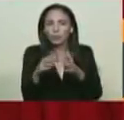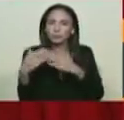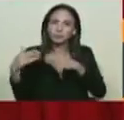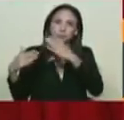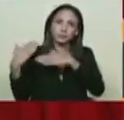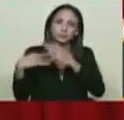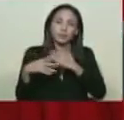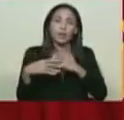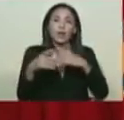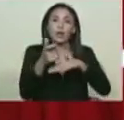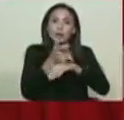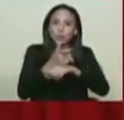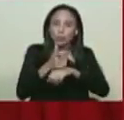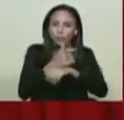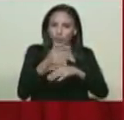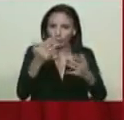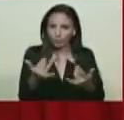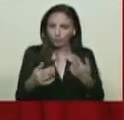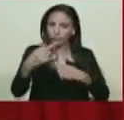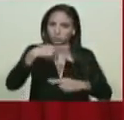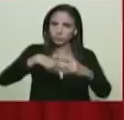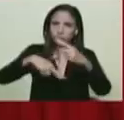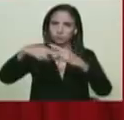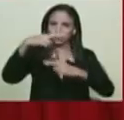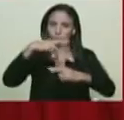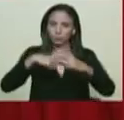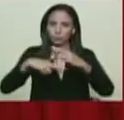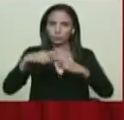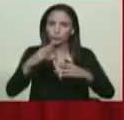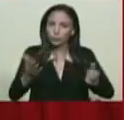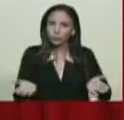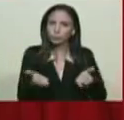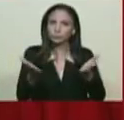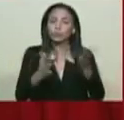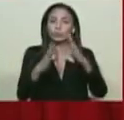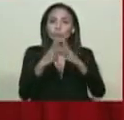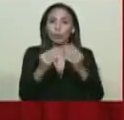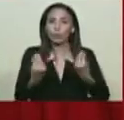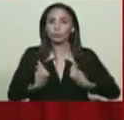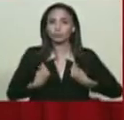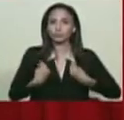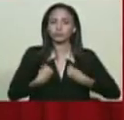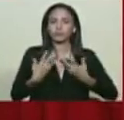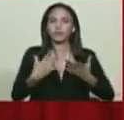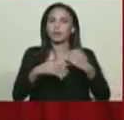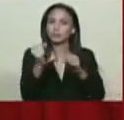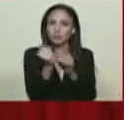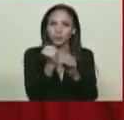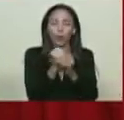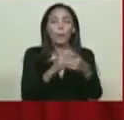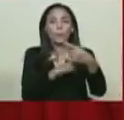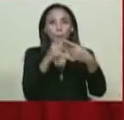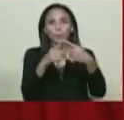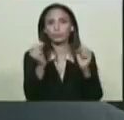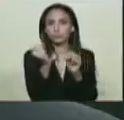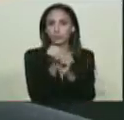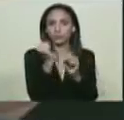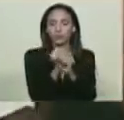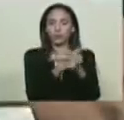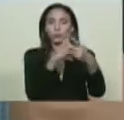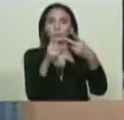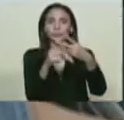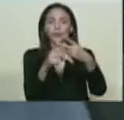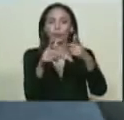tenemos desde el gobierno revolucionario garantizar las condiciones de vivienda, de trabajo en primer lugar,